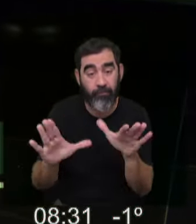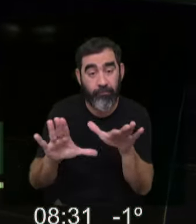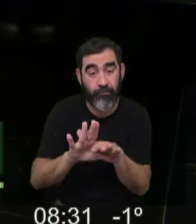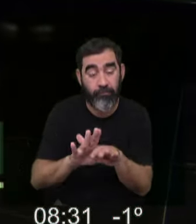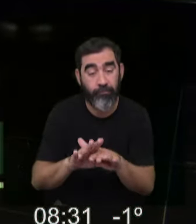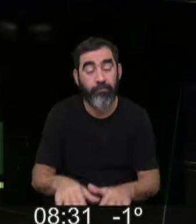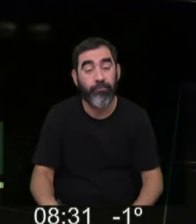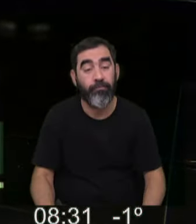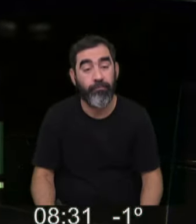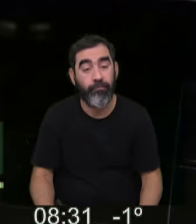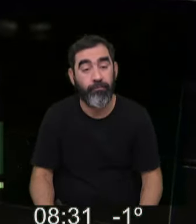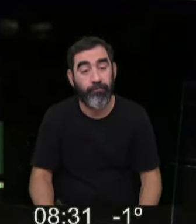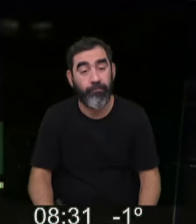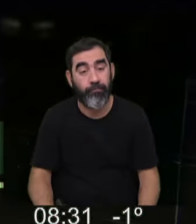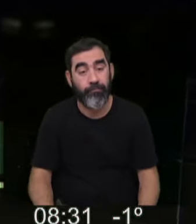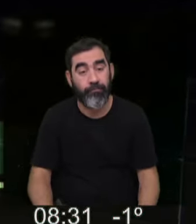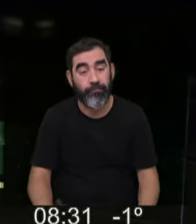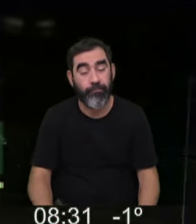que también